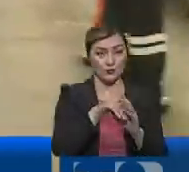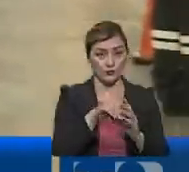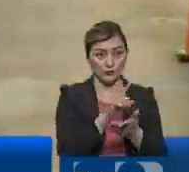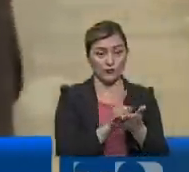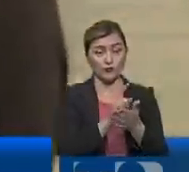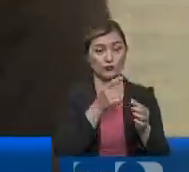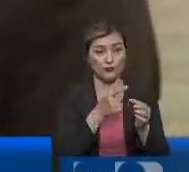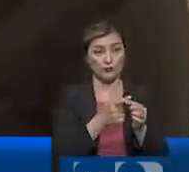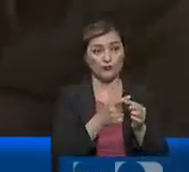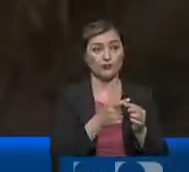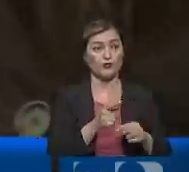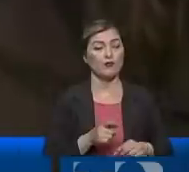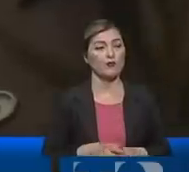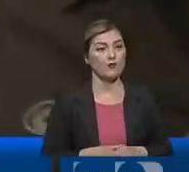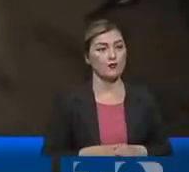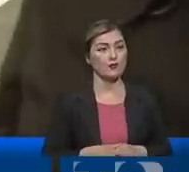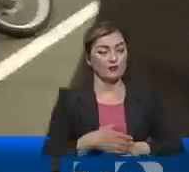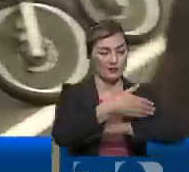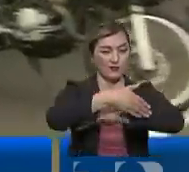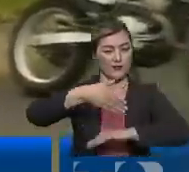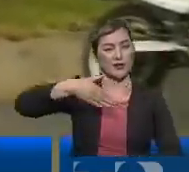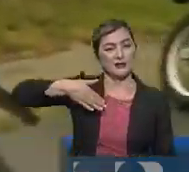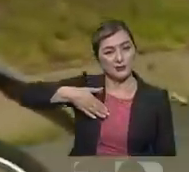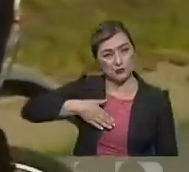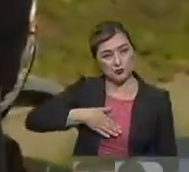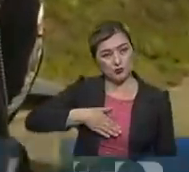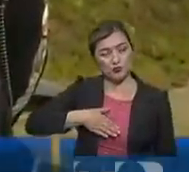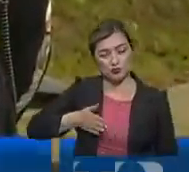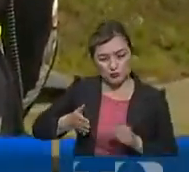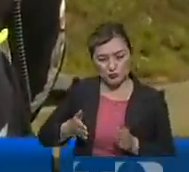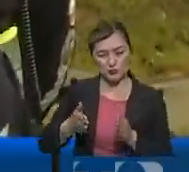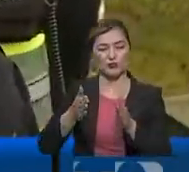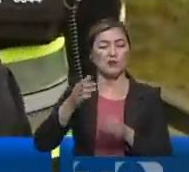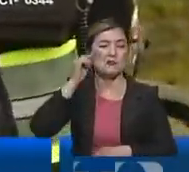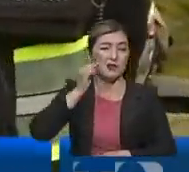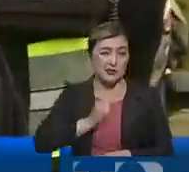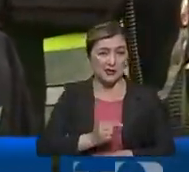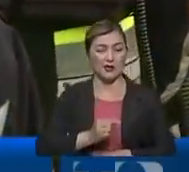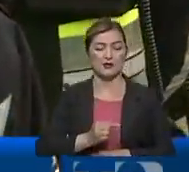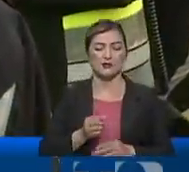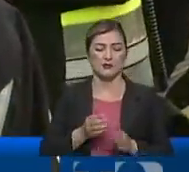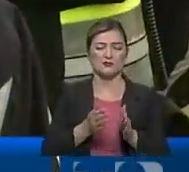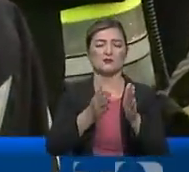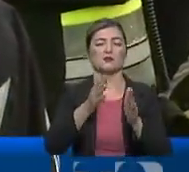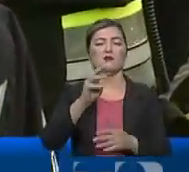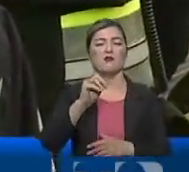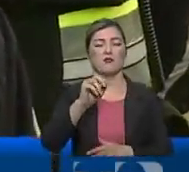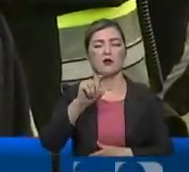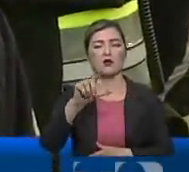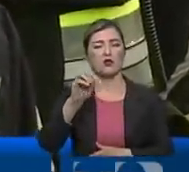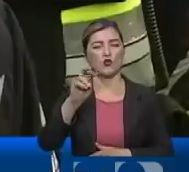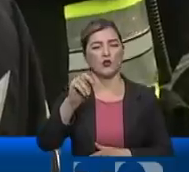Distrito Metropolitano de Quito la avenida Simón Bolívar, la avenida Mariscal Sucre, la avenida Maldonado, la Ruta Viva y